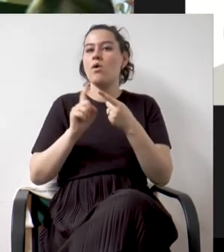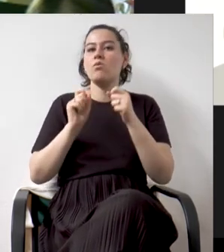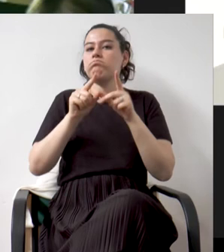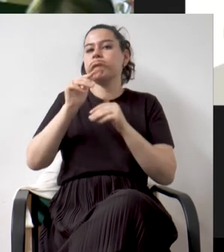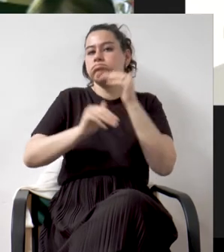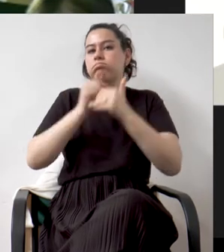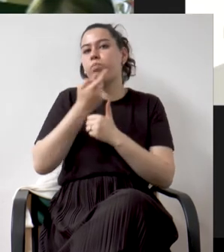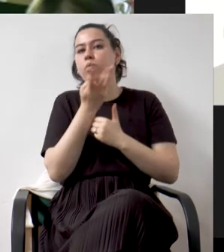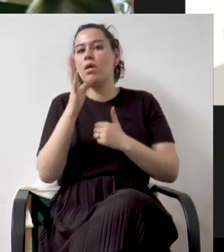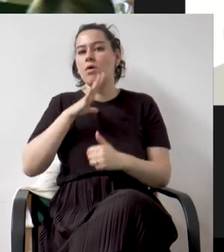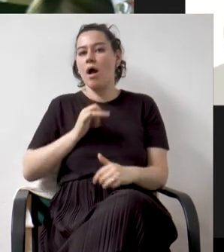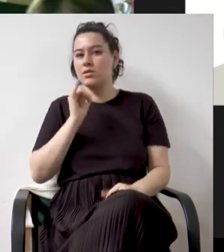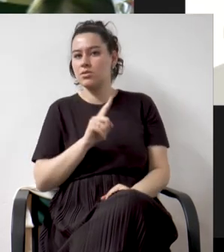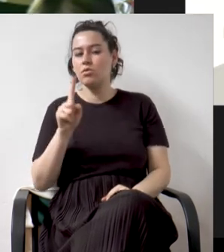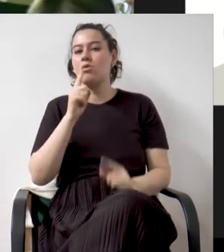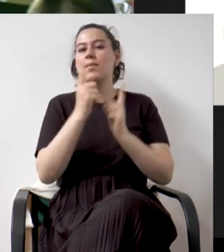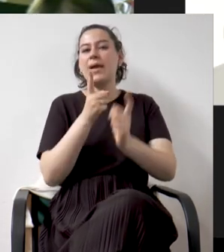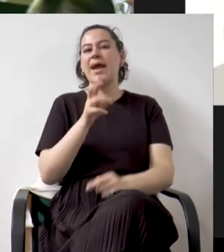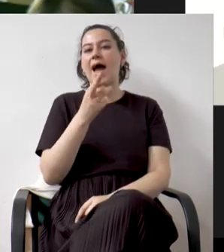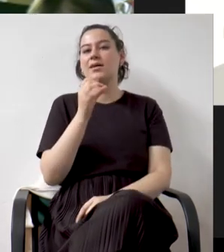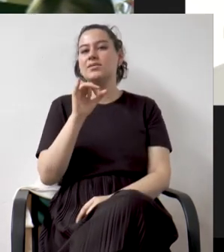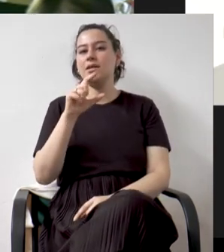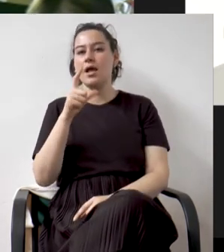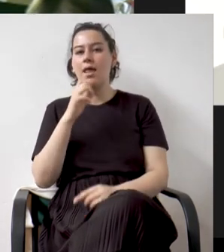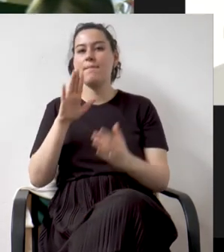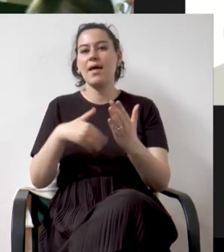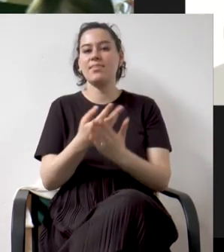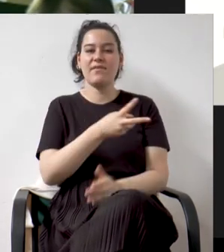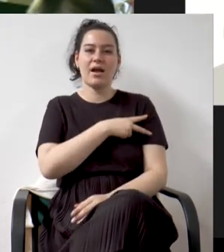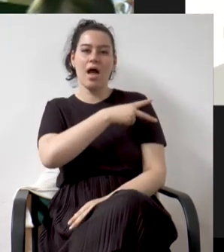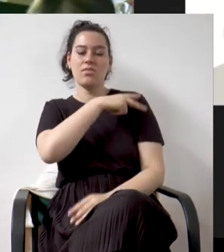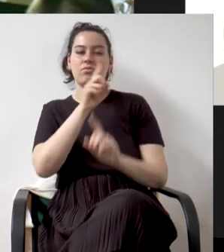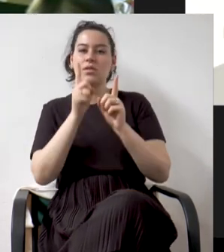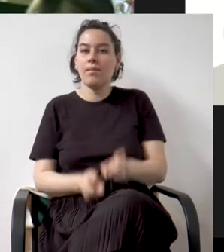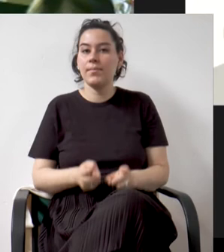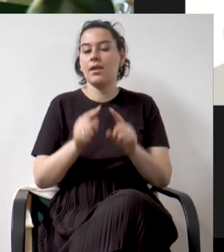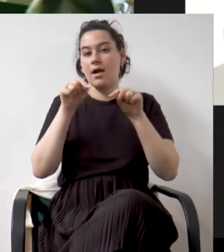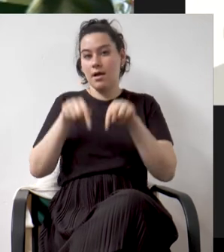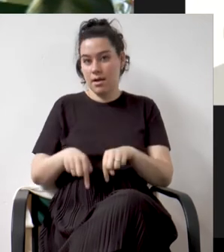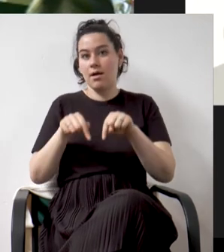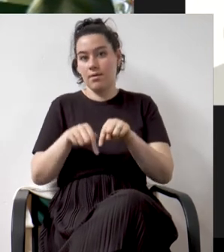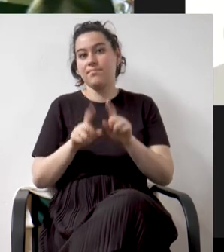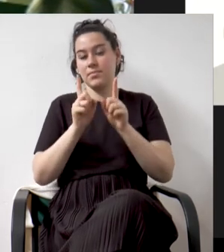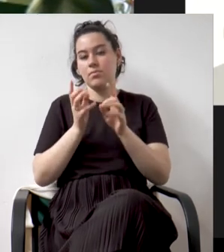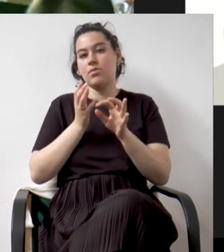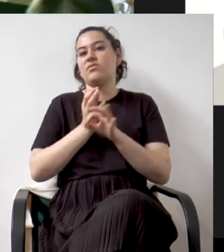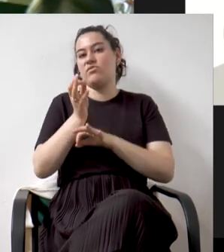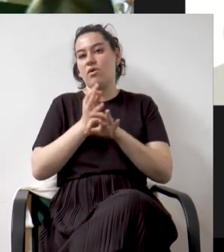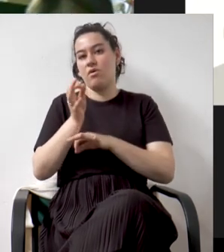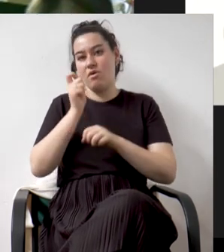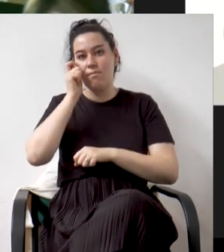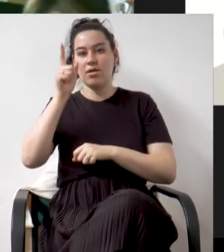desarrollo. Graciela recién planteaba lo logrado también acá en el litoral, con la aprobación de todos los